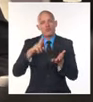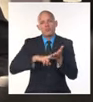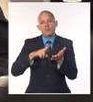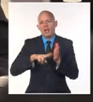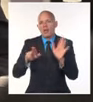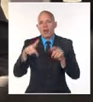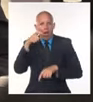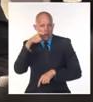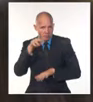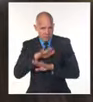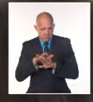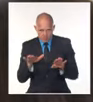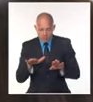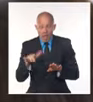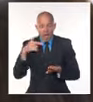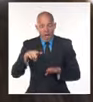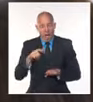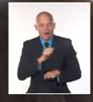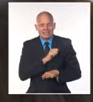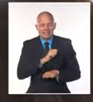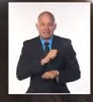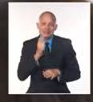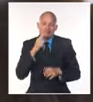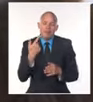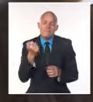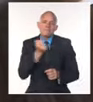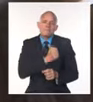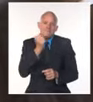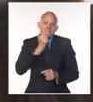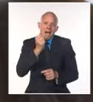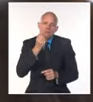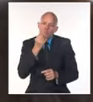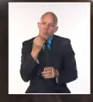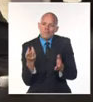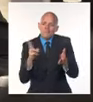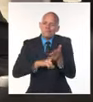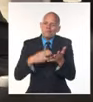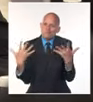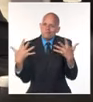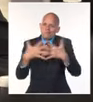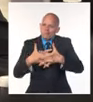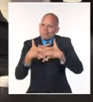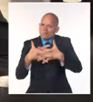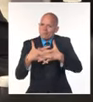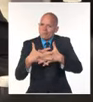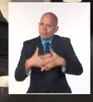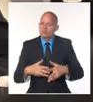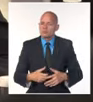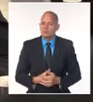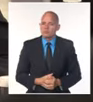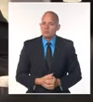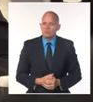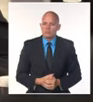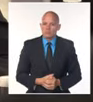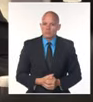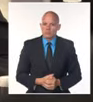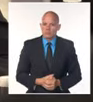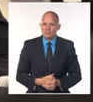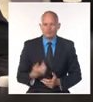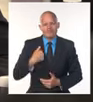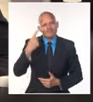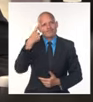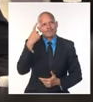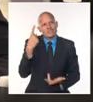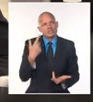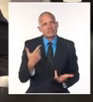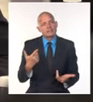participación en los mecanismos de la Unión para avanzar hacia una integración más profunda. Creo sinceramente que todos necesitamos